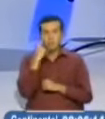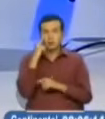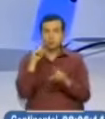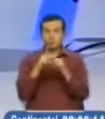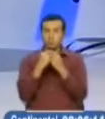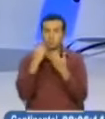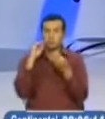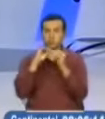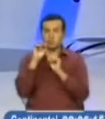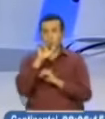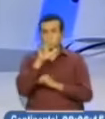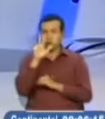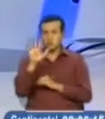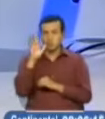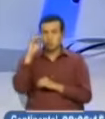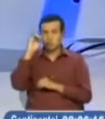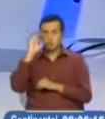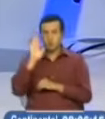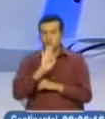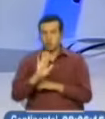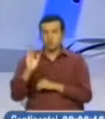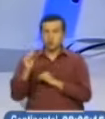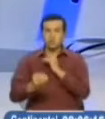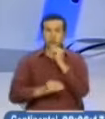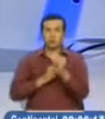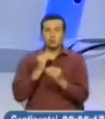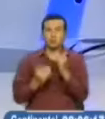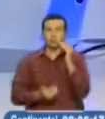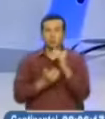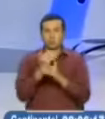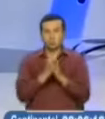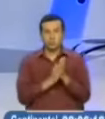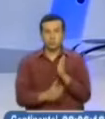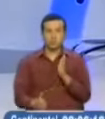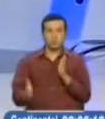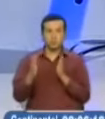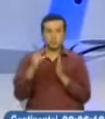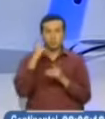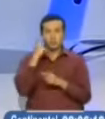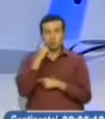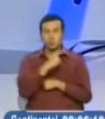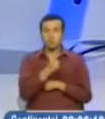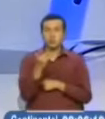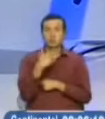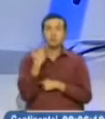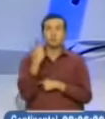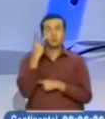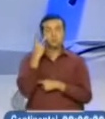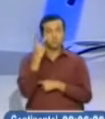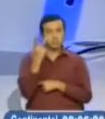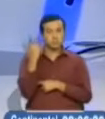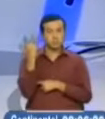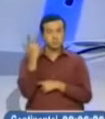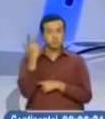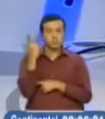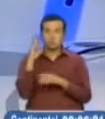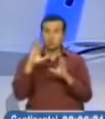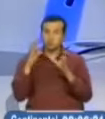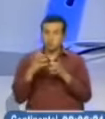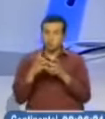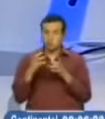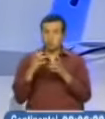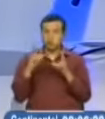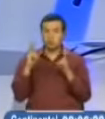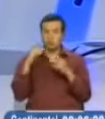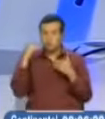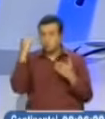Alianza País y de Alianza País en el gobierno en este nuevo periodo para saber recomponer su hegemonía dentro del